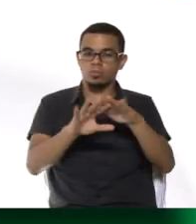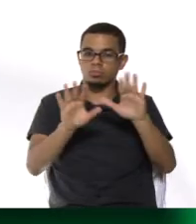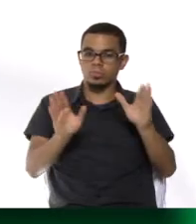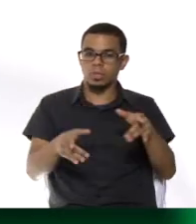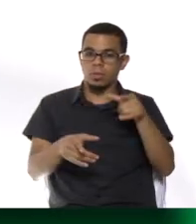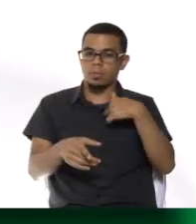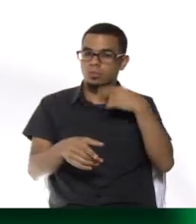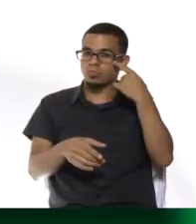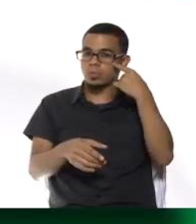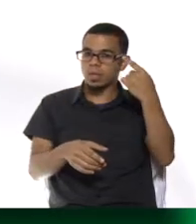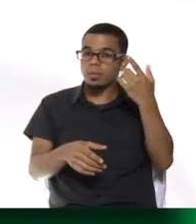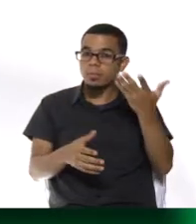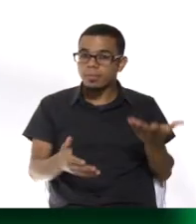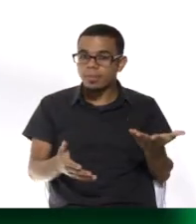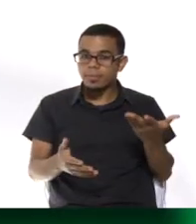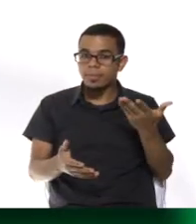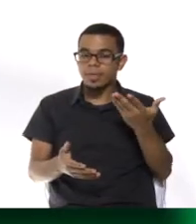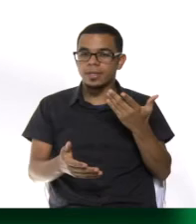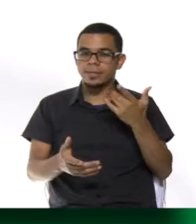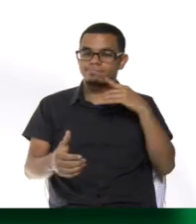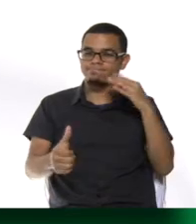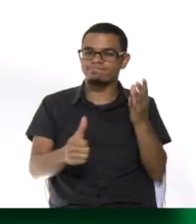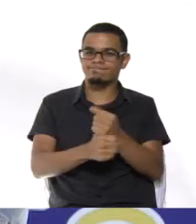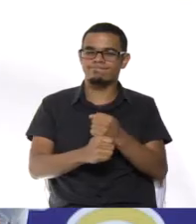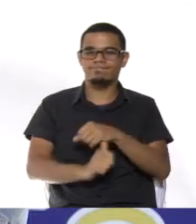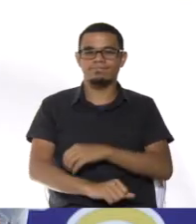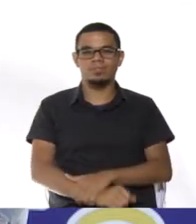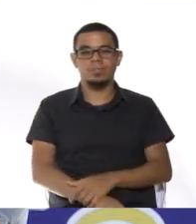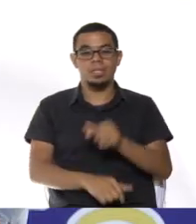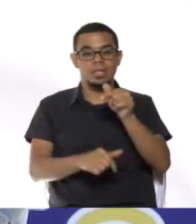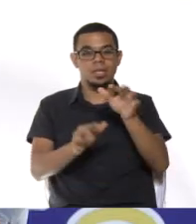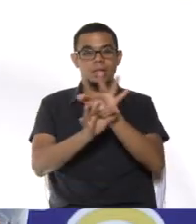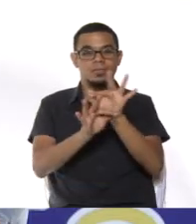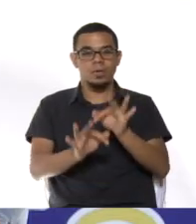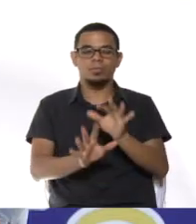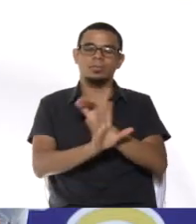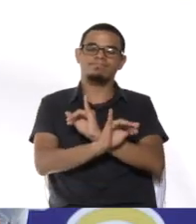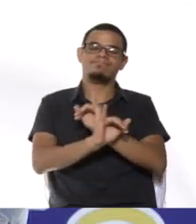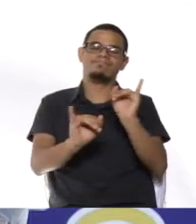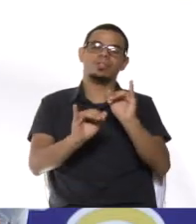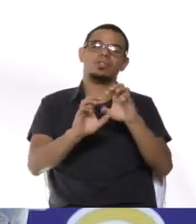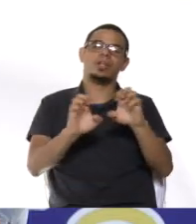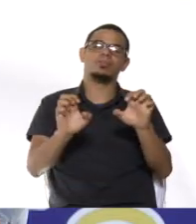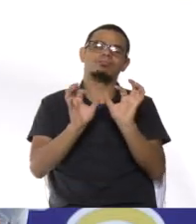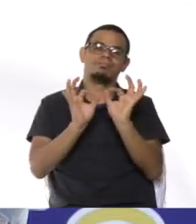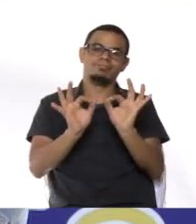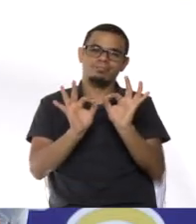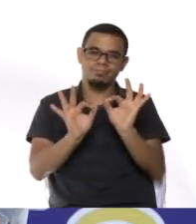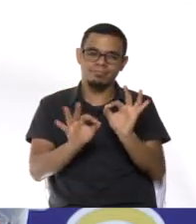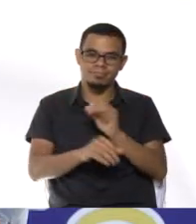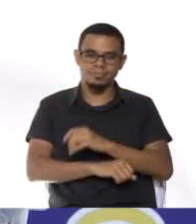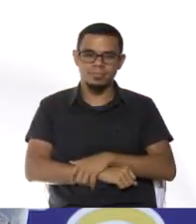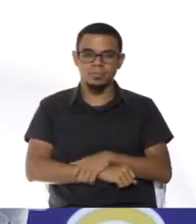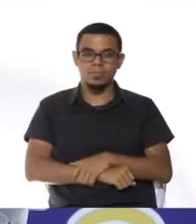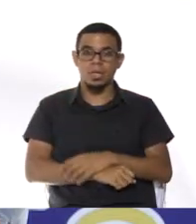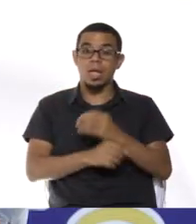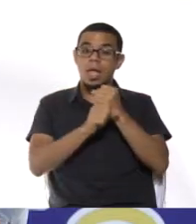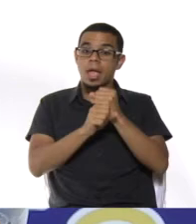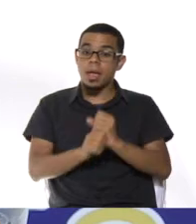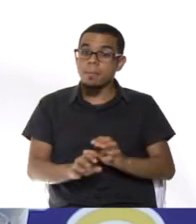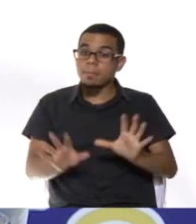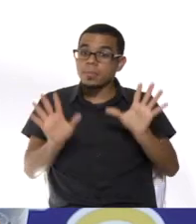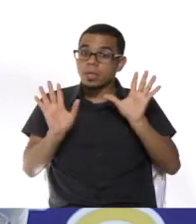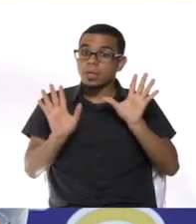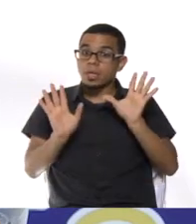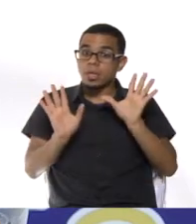para que vean y se sorprendan del resultado que van a tener. De esta manera hemos llegado al final del segmento de Educación Especial por el día de hoy,